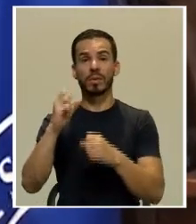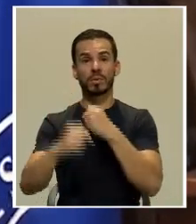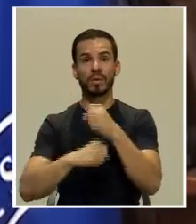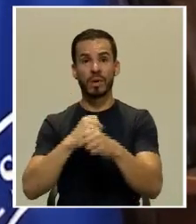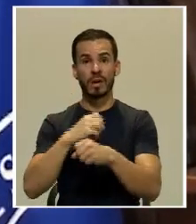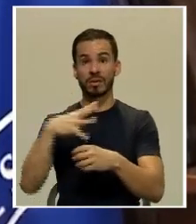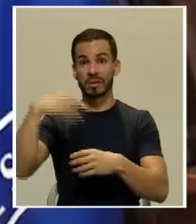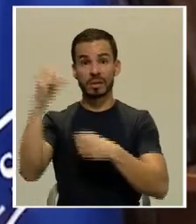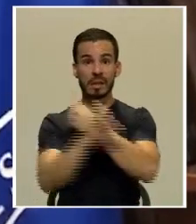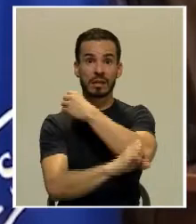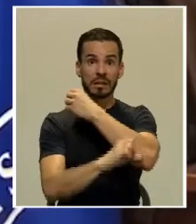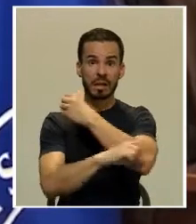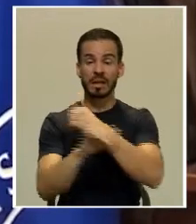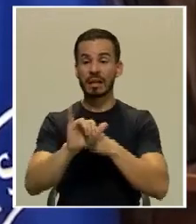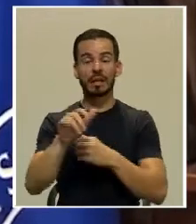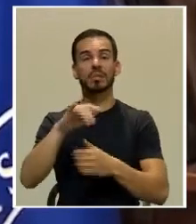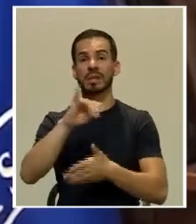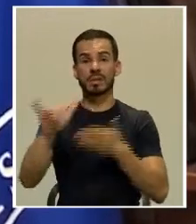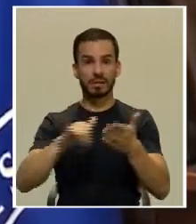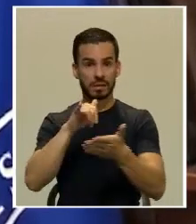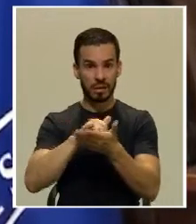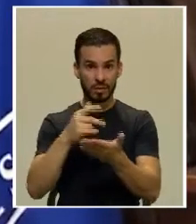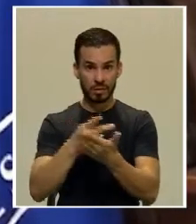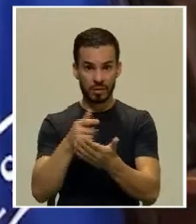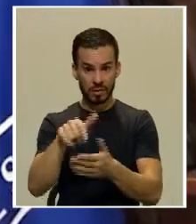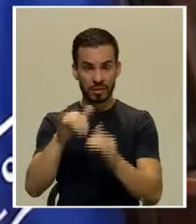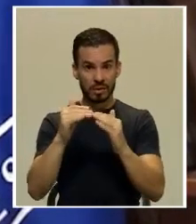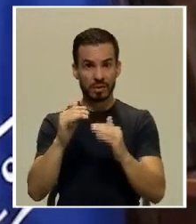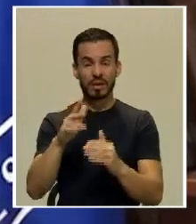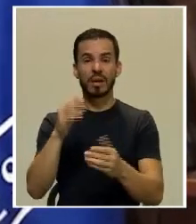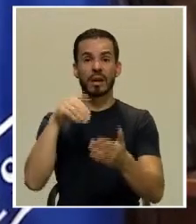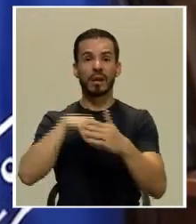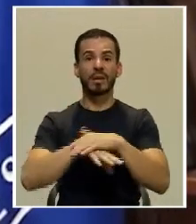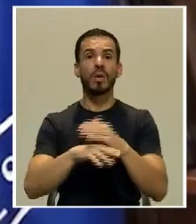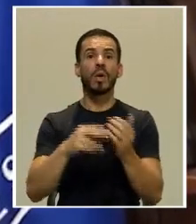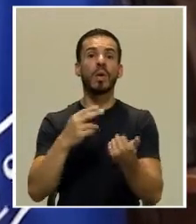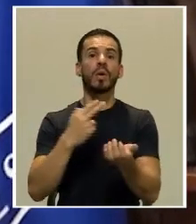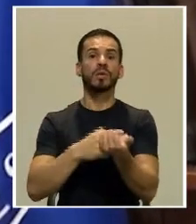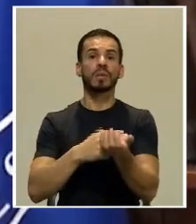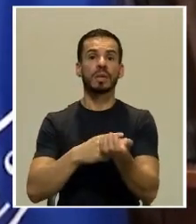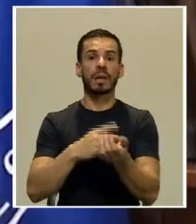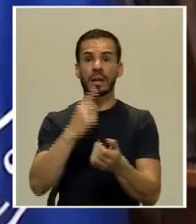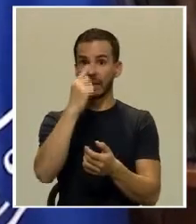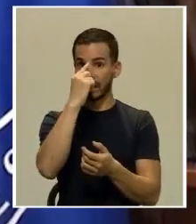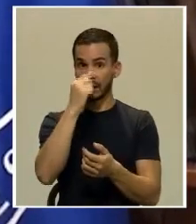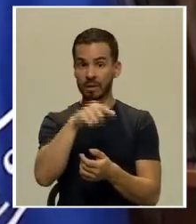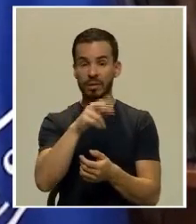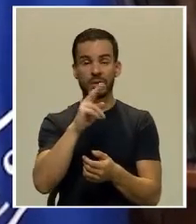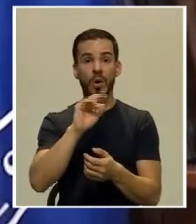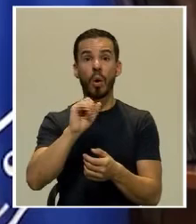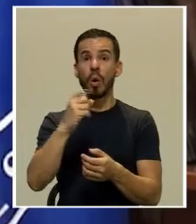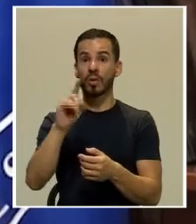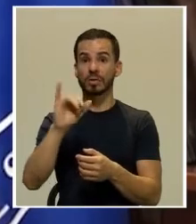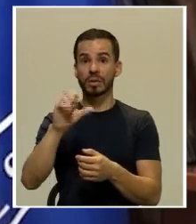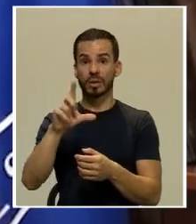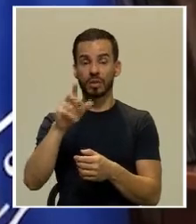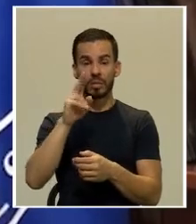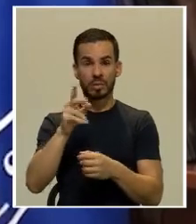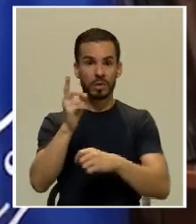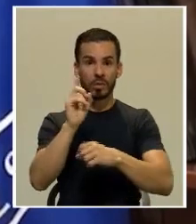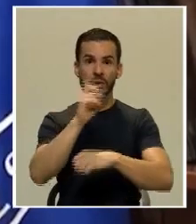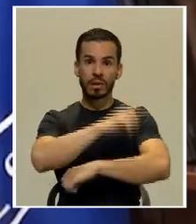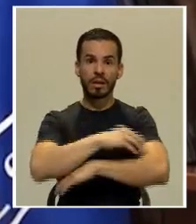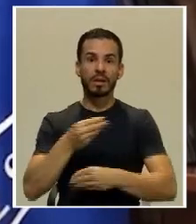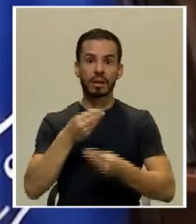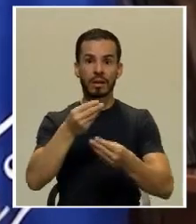extranjera, también de la provincia de San José. Se encontraba internada en el Calderón Guardia desde el 11 de julio, mismo día que fue diagnosticada